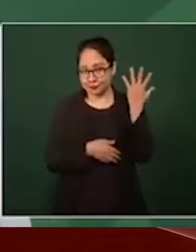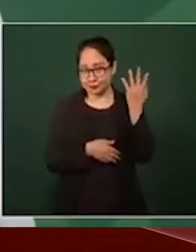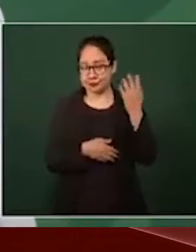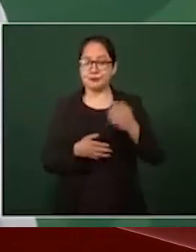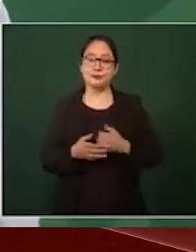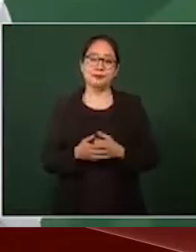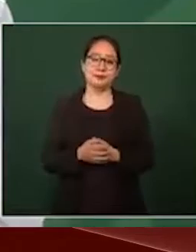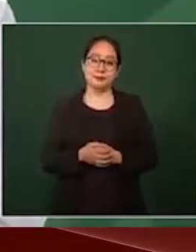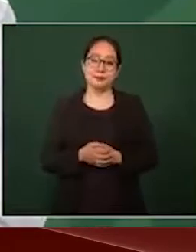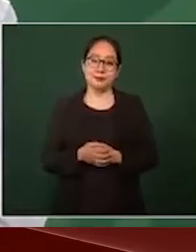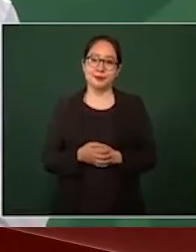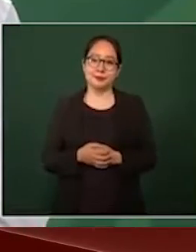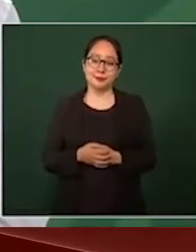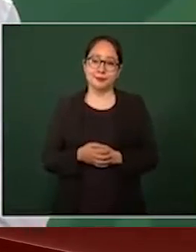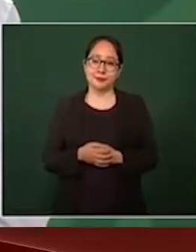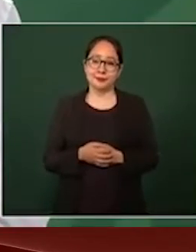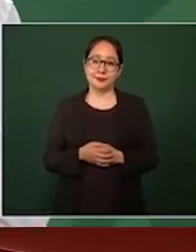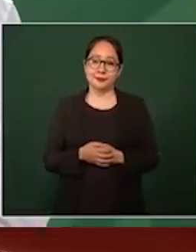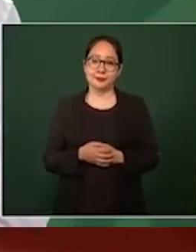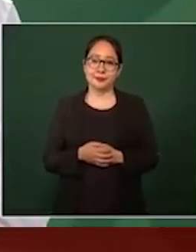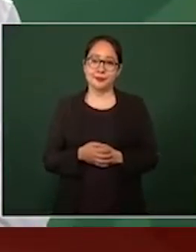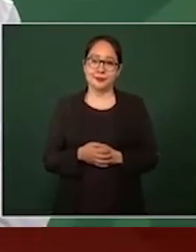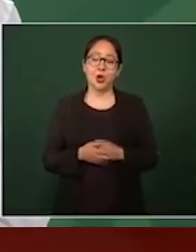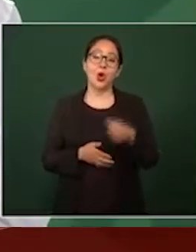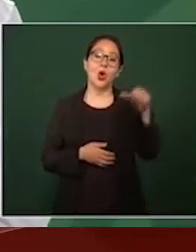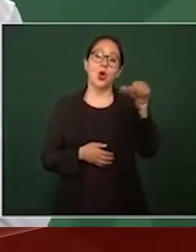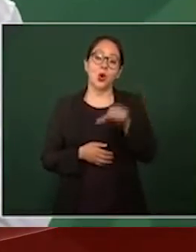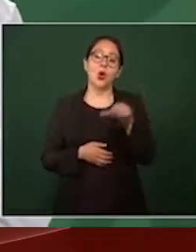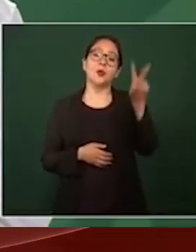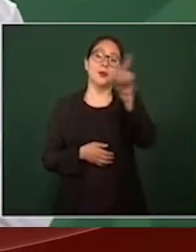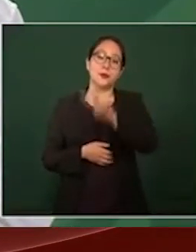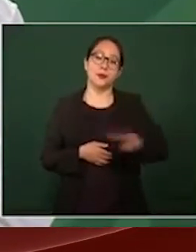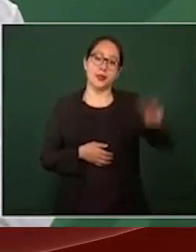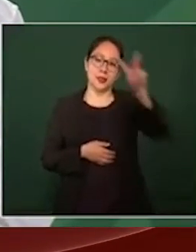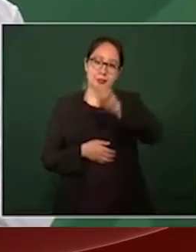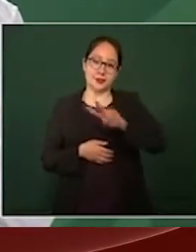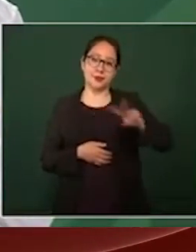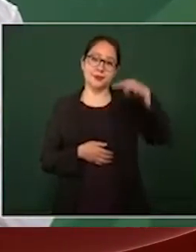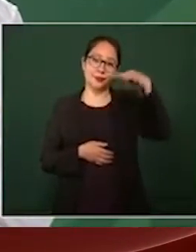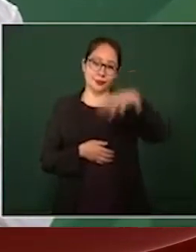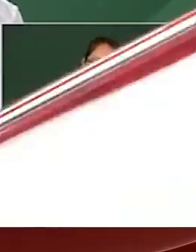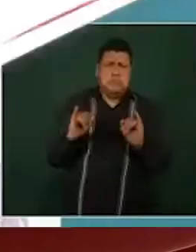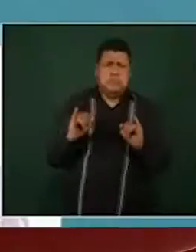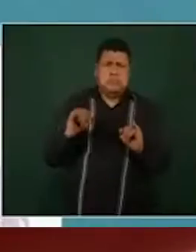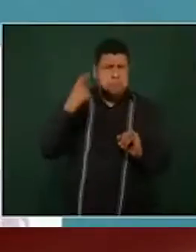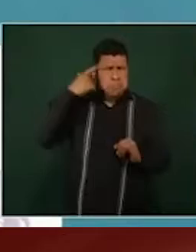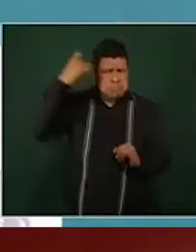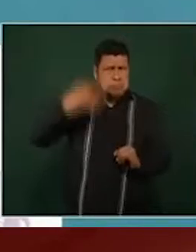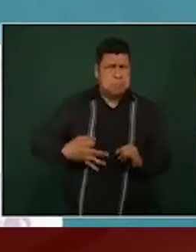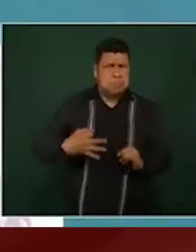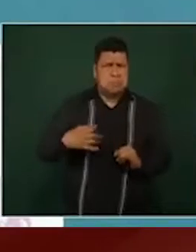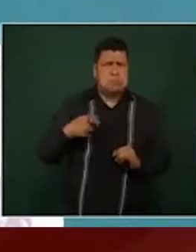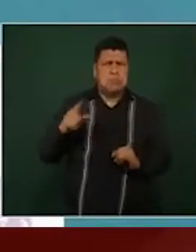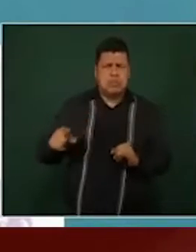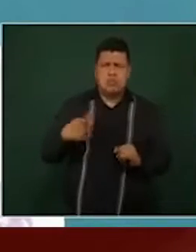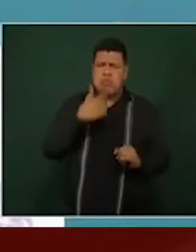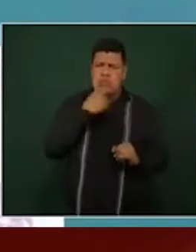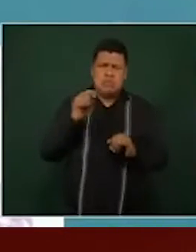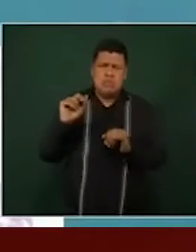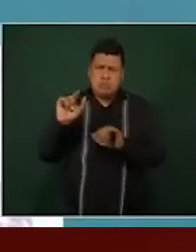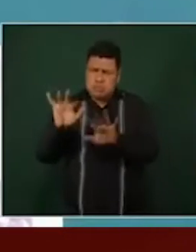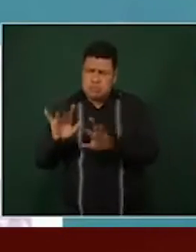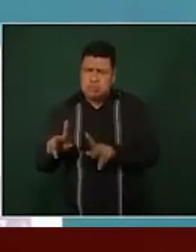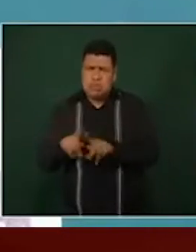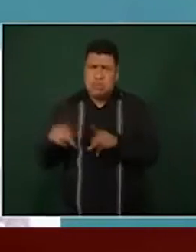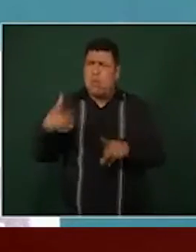de AstraZeneca a México como préstamo, confirmó el presidente Andrés Manuel López Obrador. Y además, reveló que